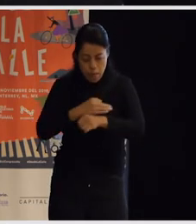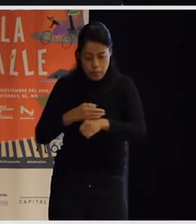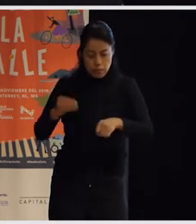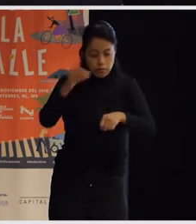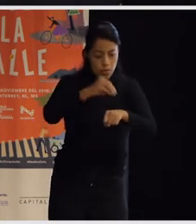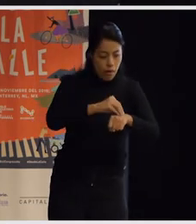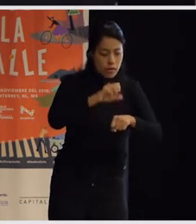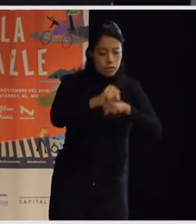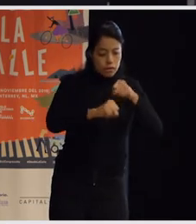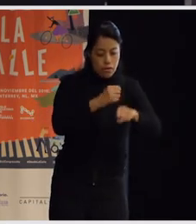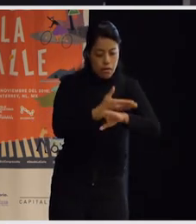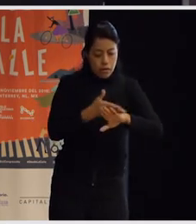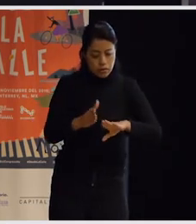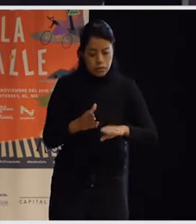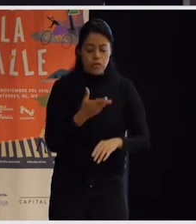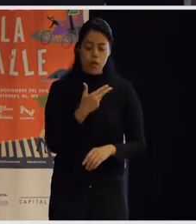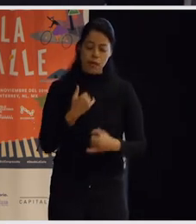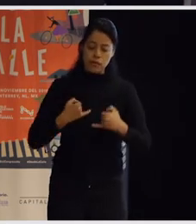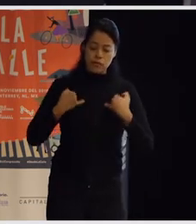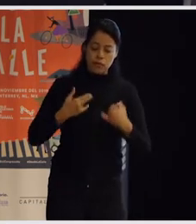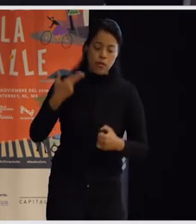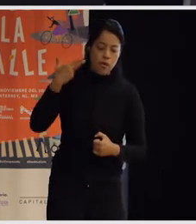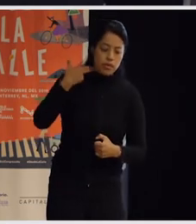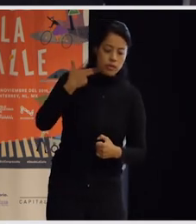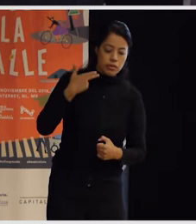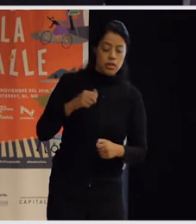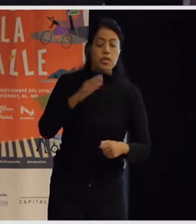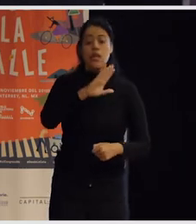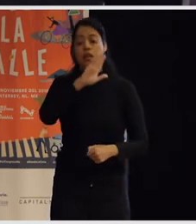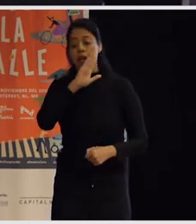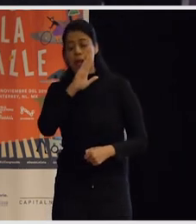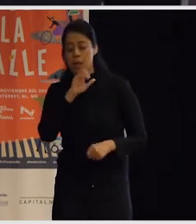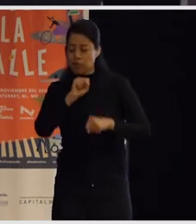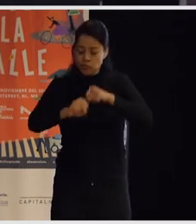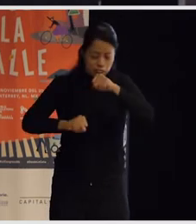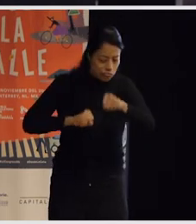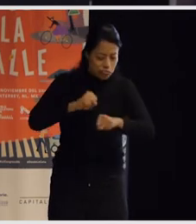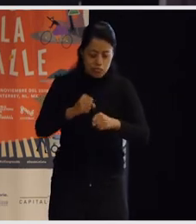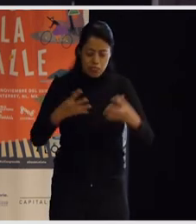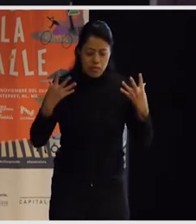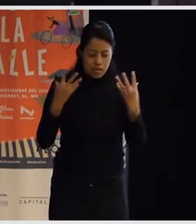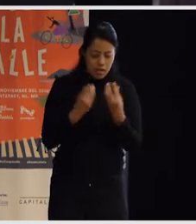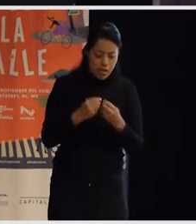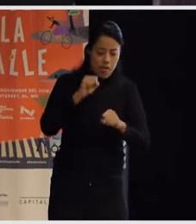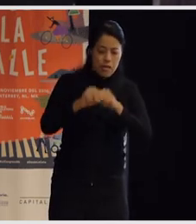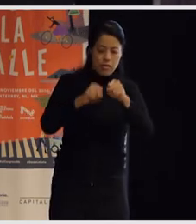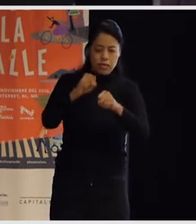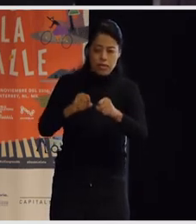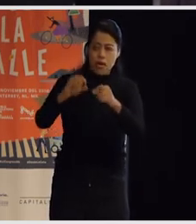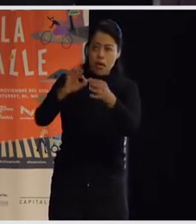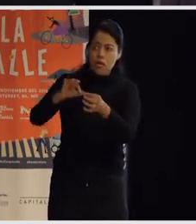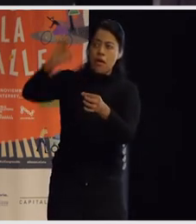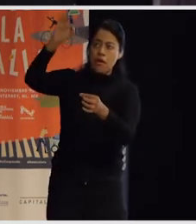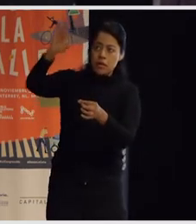bicicleta blanca este año de un chico que mataron y la mamá pedal yo con nosotros todo el trayecto y llegamos a poner la bicicleta blanca y la colgamos con ella